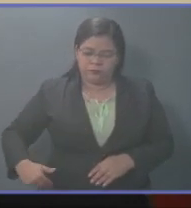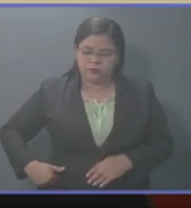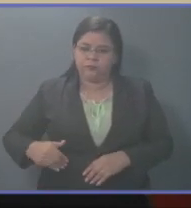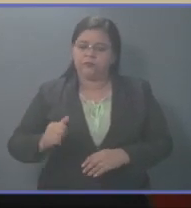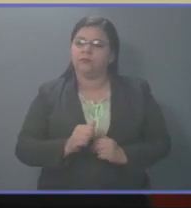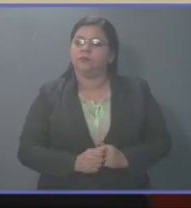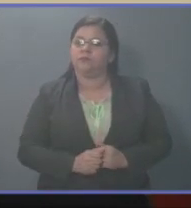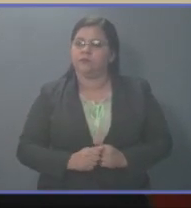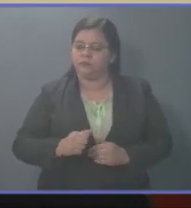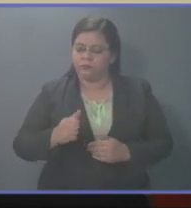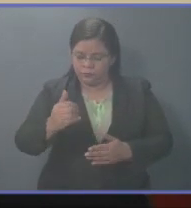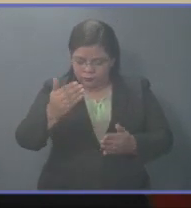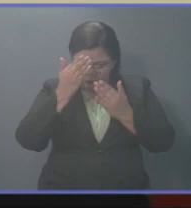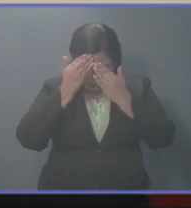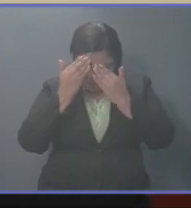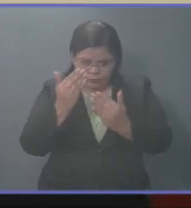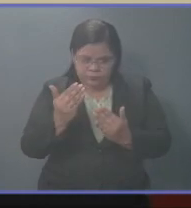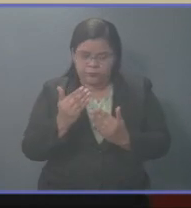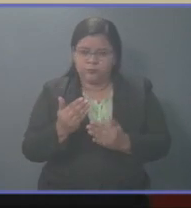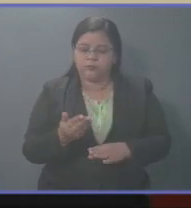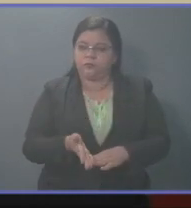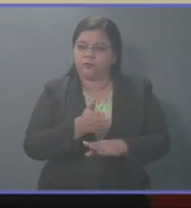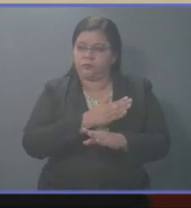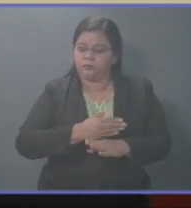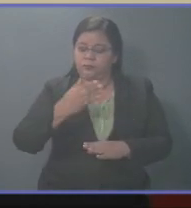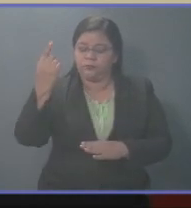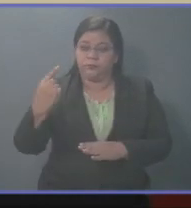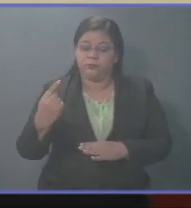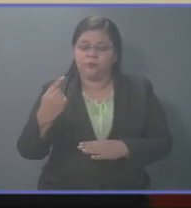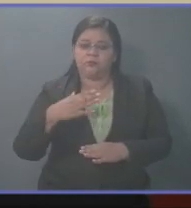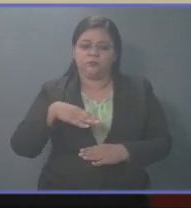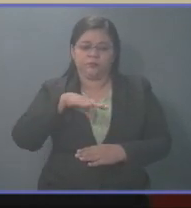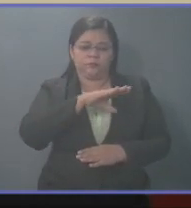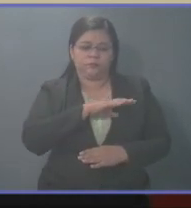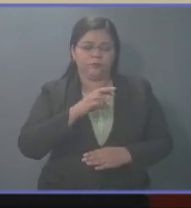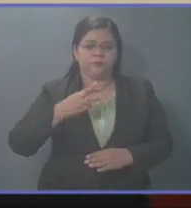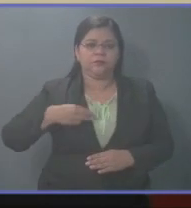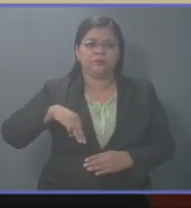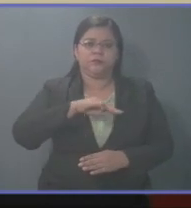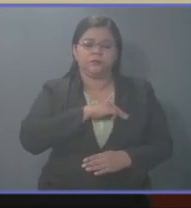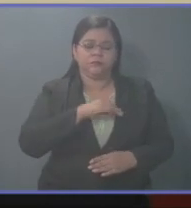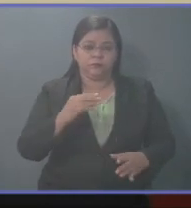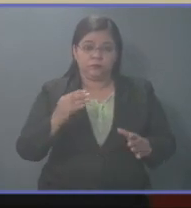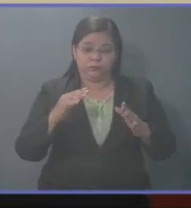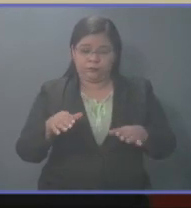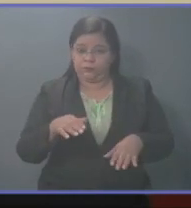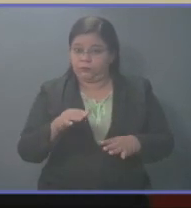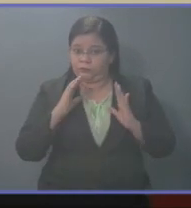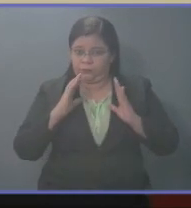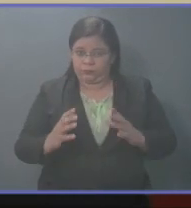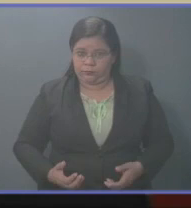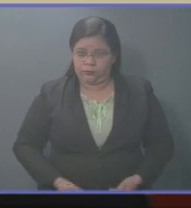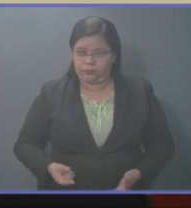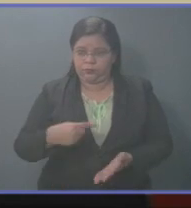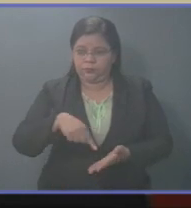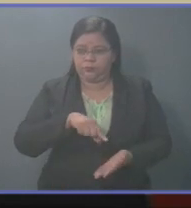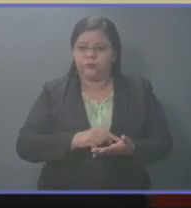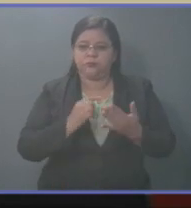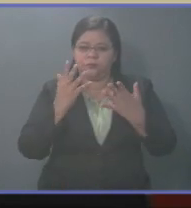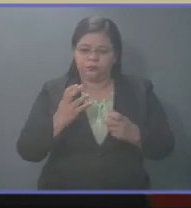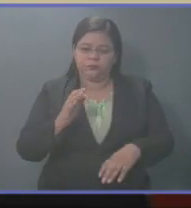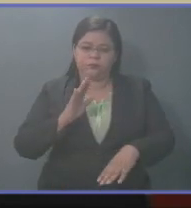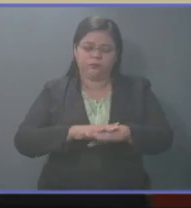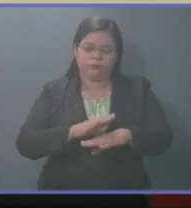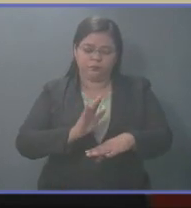en cumplimiento de la instrucción recibida de parte del Consejo de Ministros del órgano ejecutivo, hago de su conocimiento